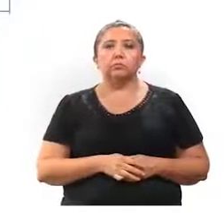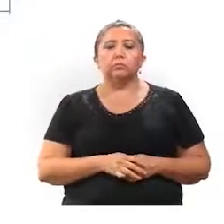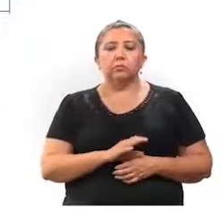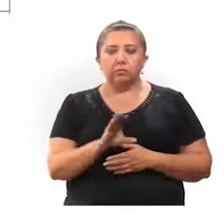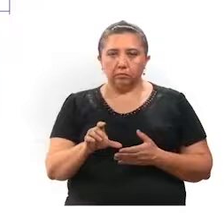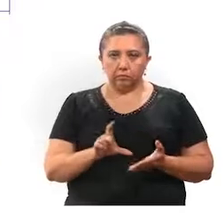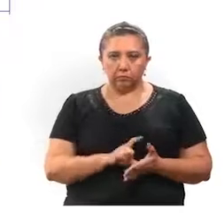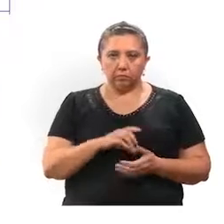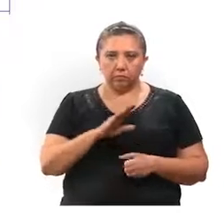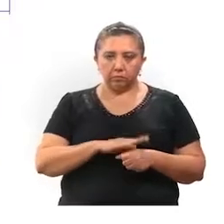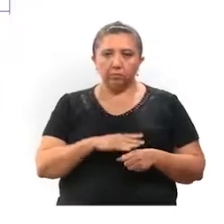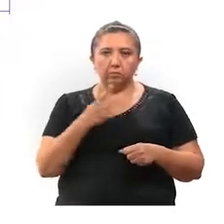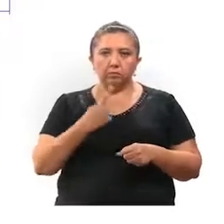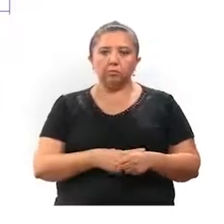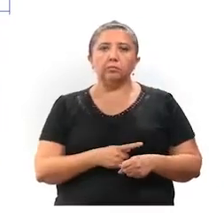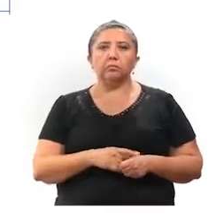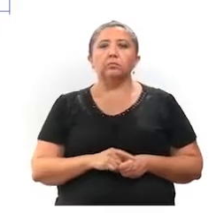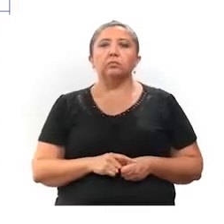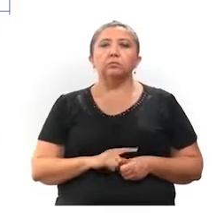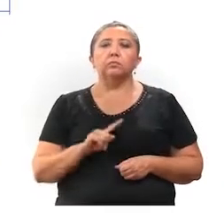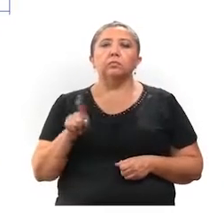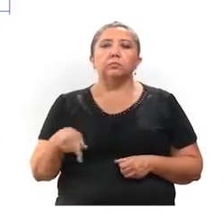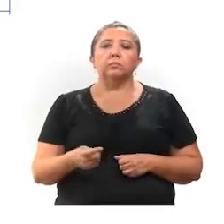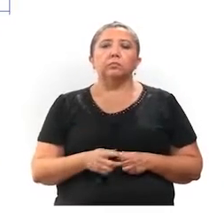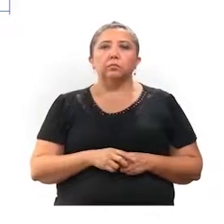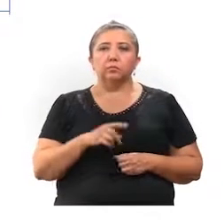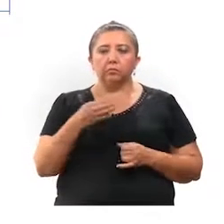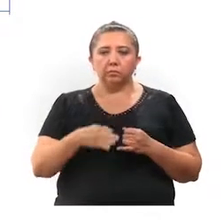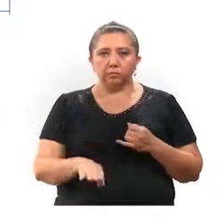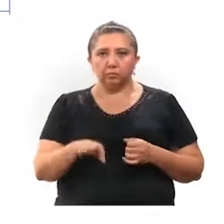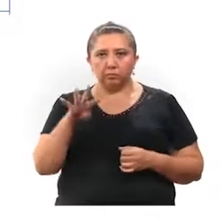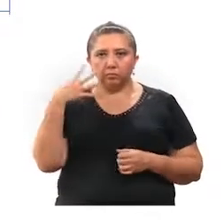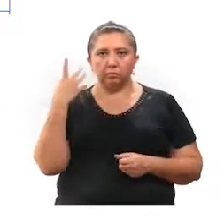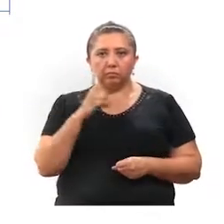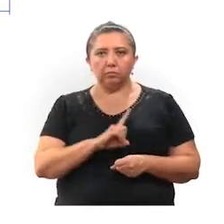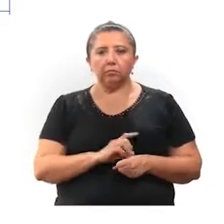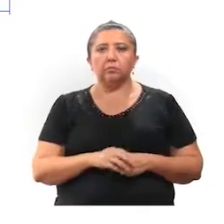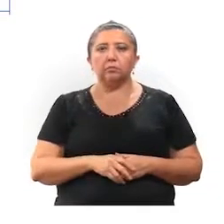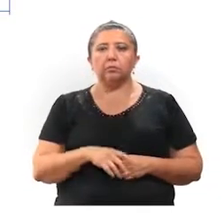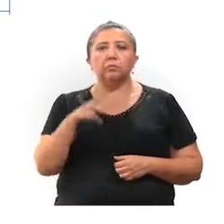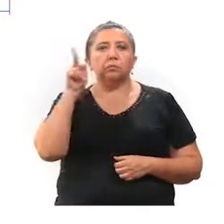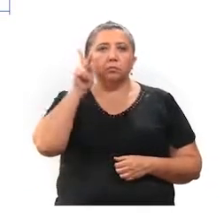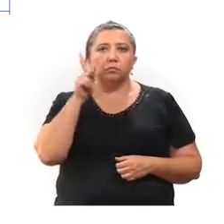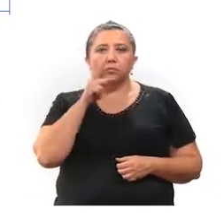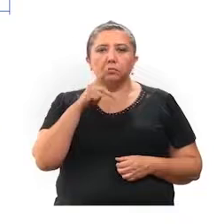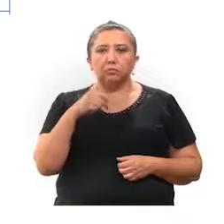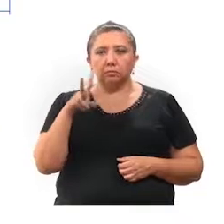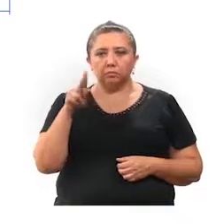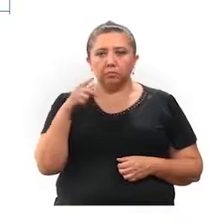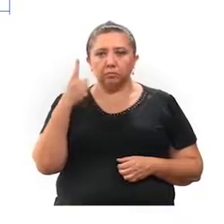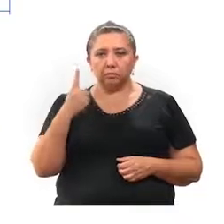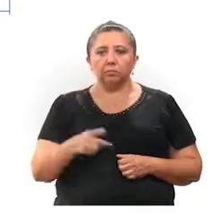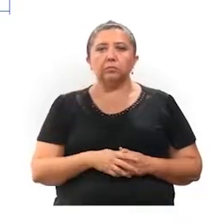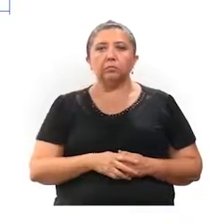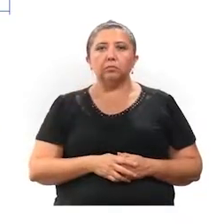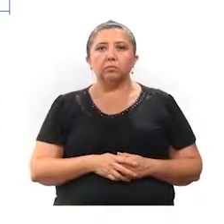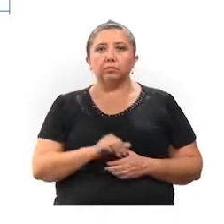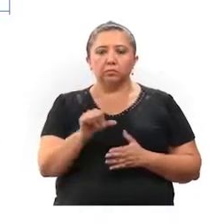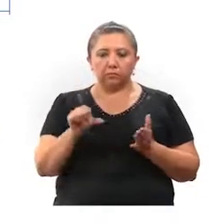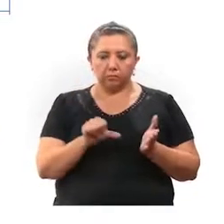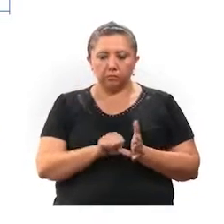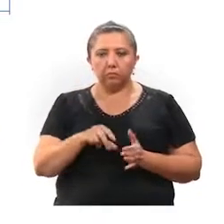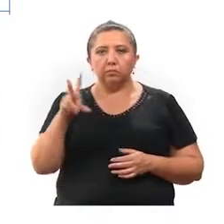Las colonias de Mérida con mayor número de personas contagiadas en los últimos 14 días son Juan Pablo II con 81,